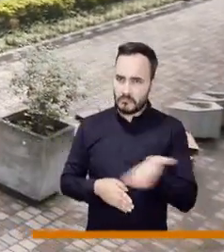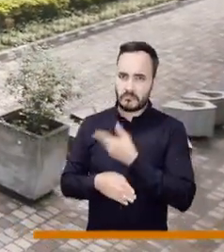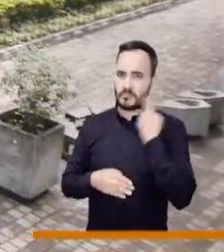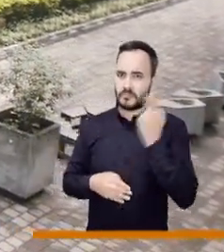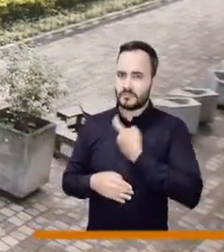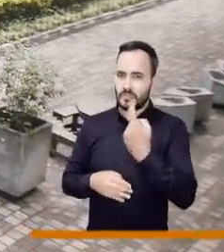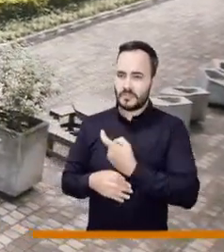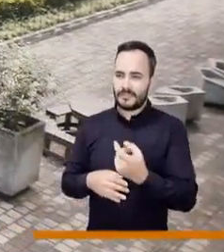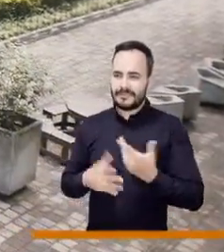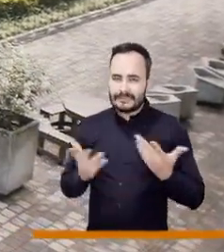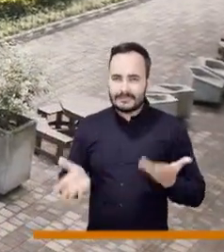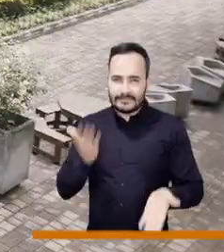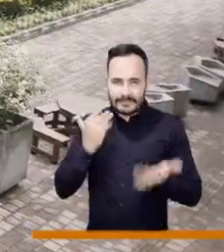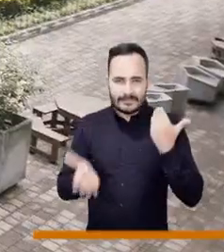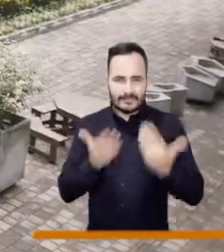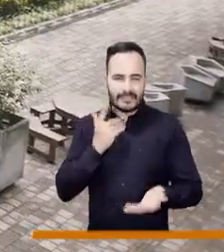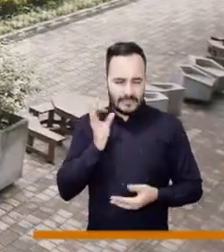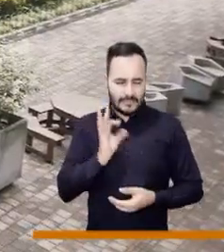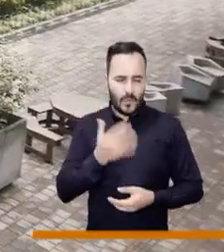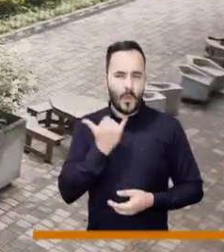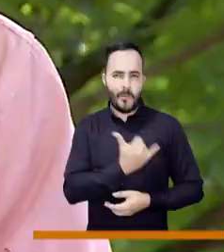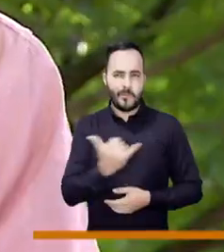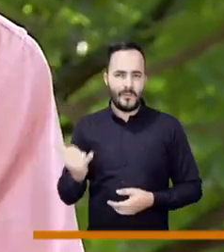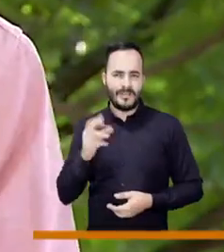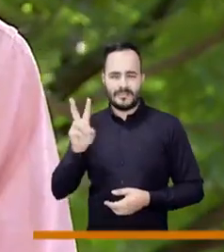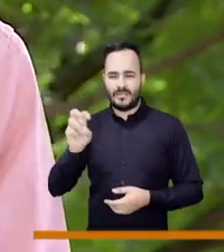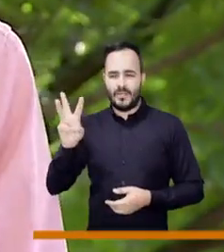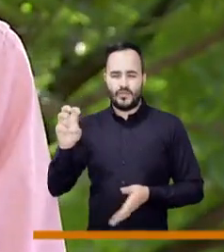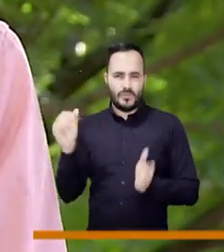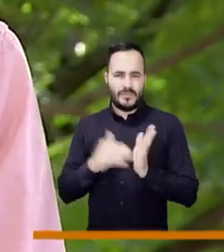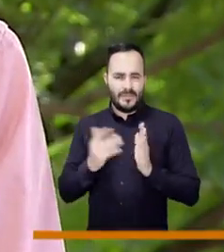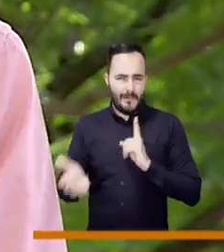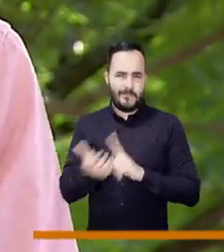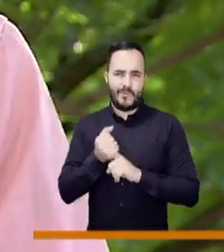los 78.000, ¿sí? Porque todavía tenemos muchas